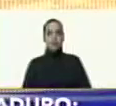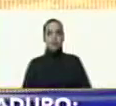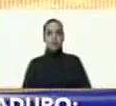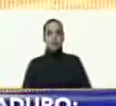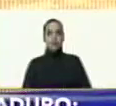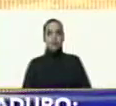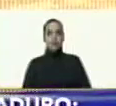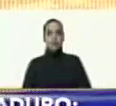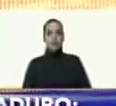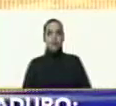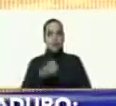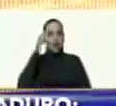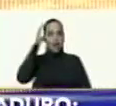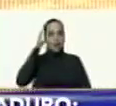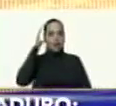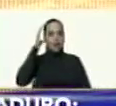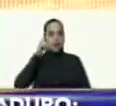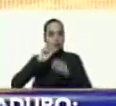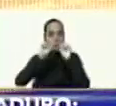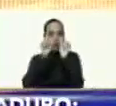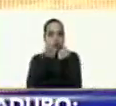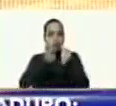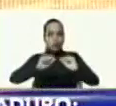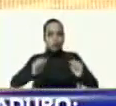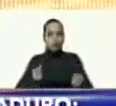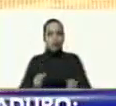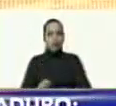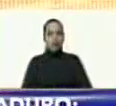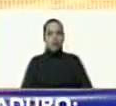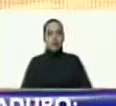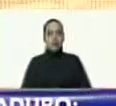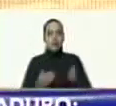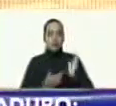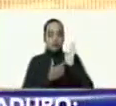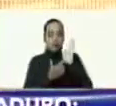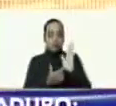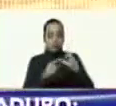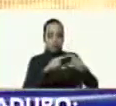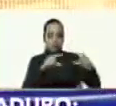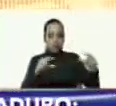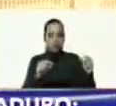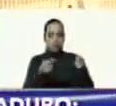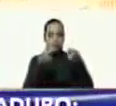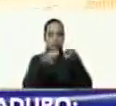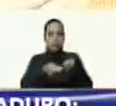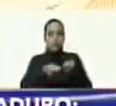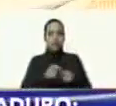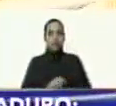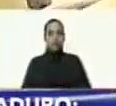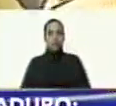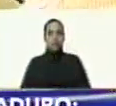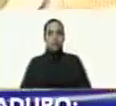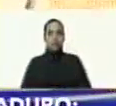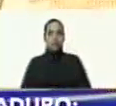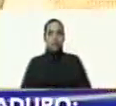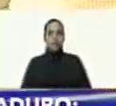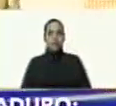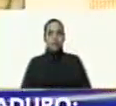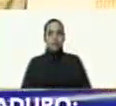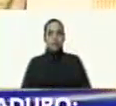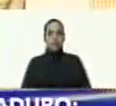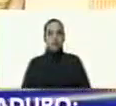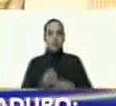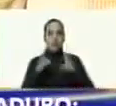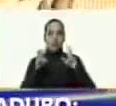su capacidad artística, me entregó su tarjeta. Wei Feng, aquí está mi amigo, mi nuevo amigo.